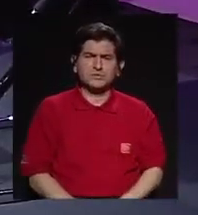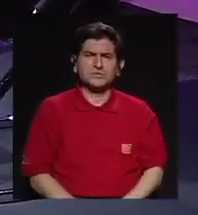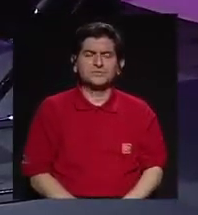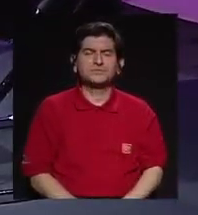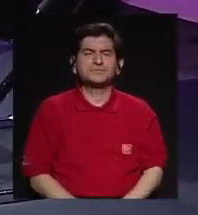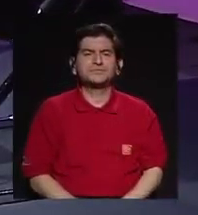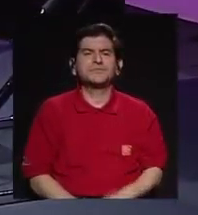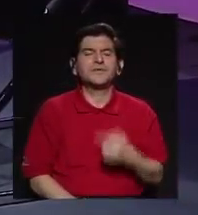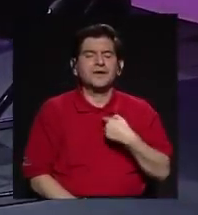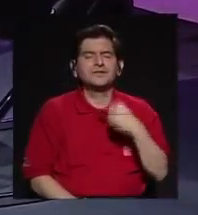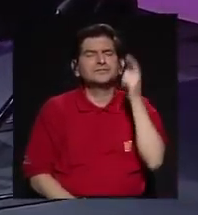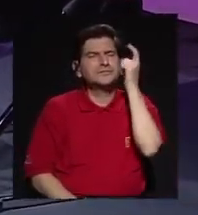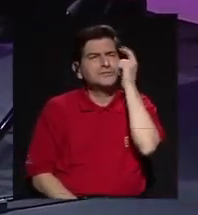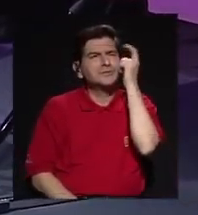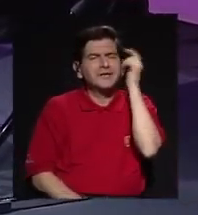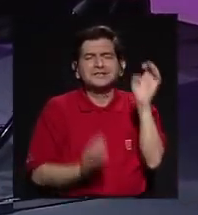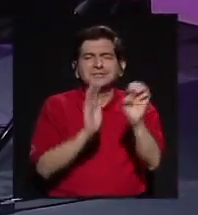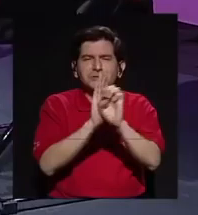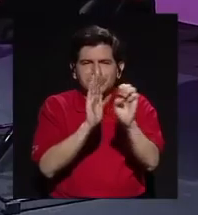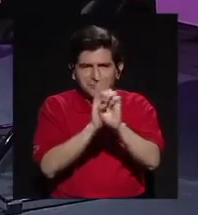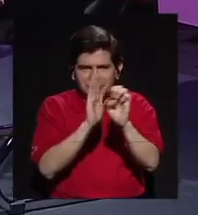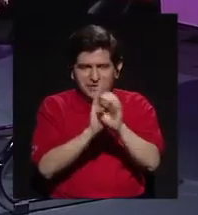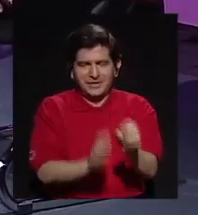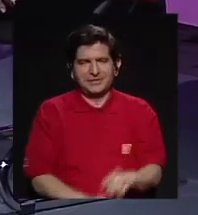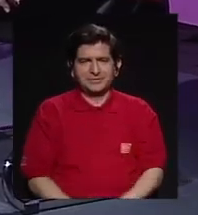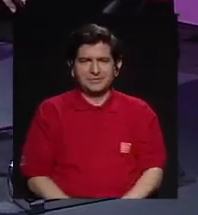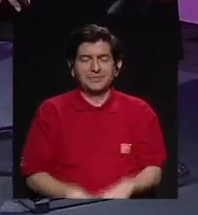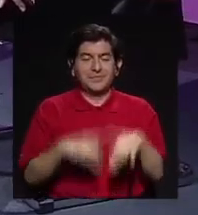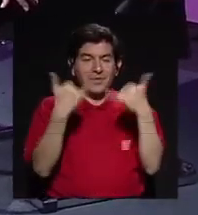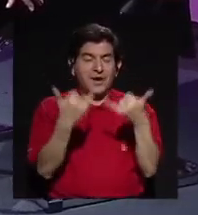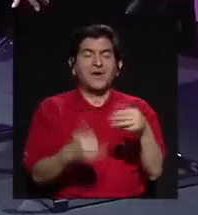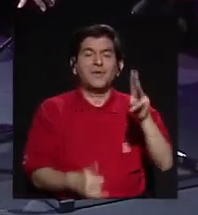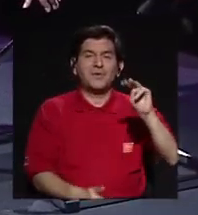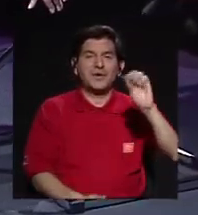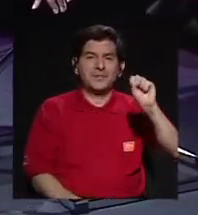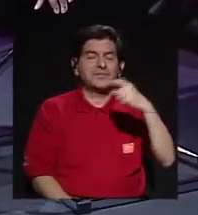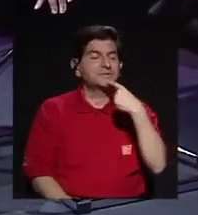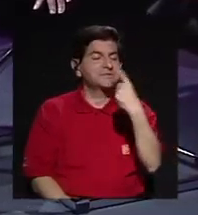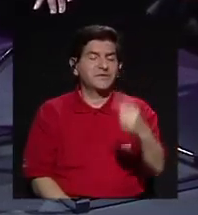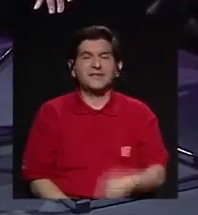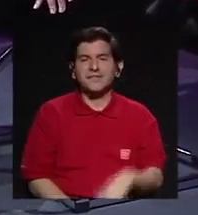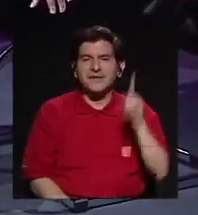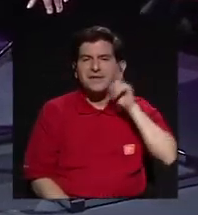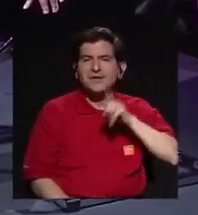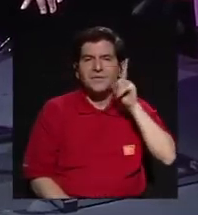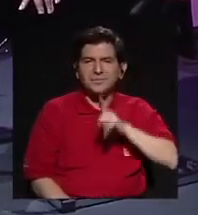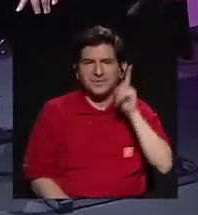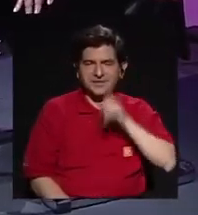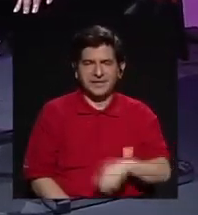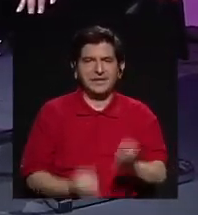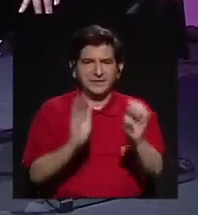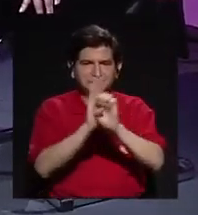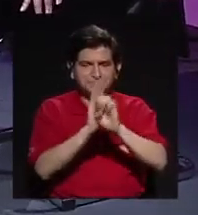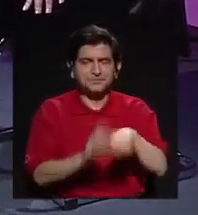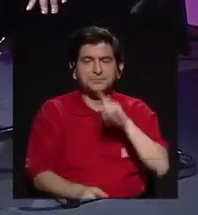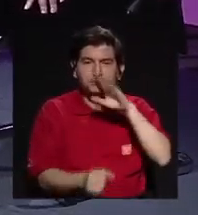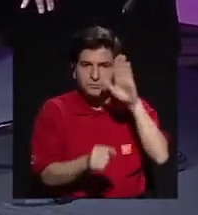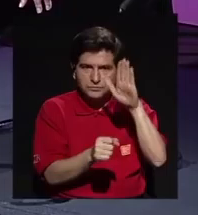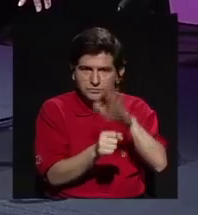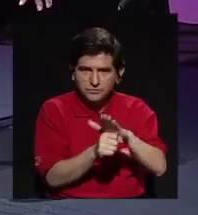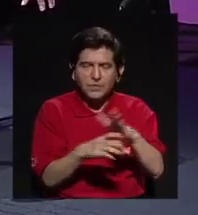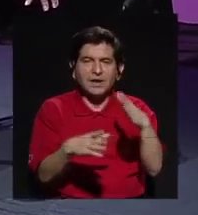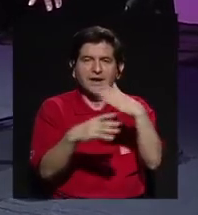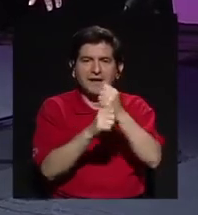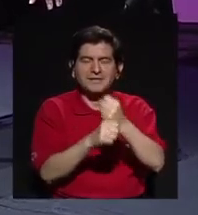yo estoy pensando, por ejemplo, y ahora que Montserrat hablaba de mentiras y falacias, por ejemplo, las promesas que ha